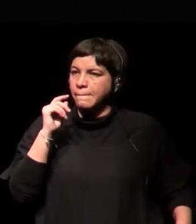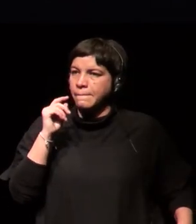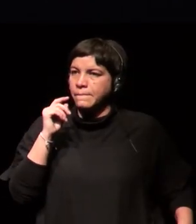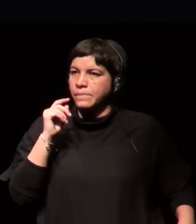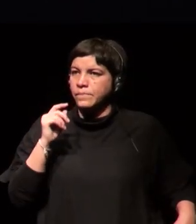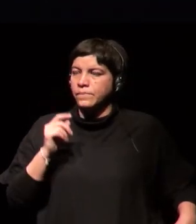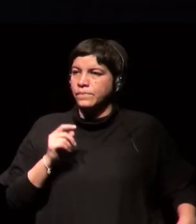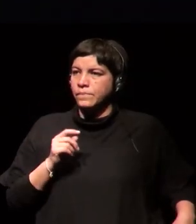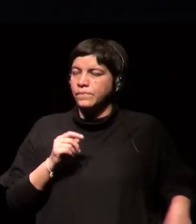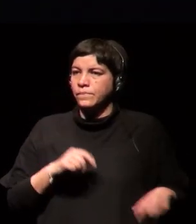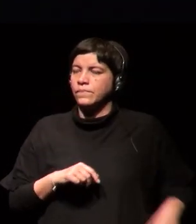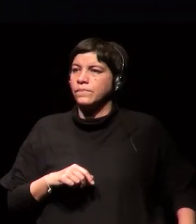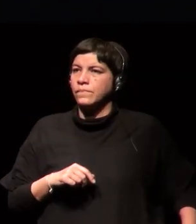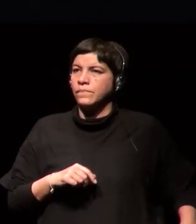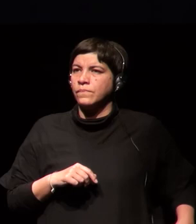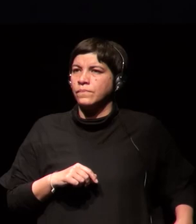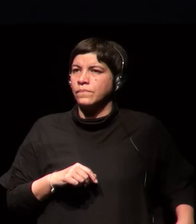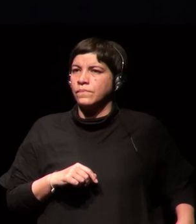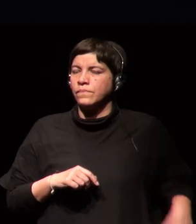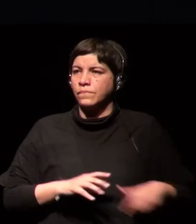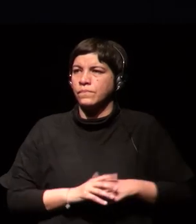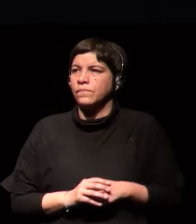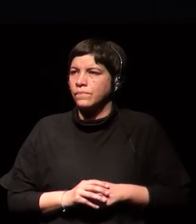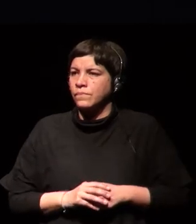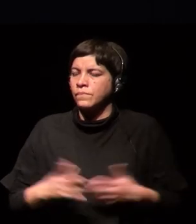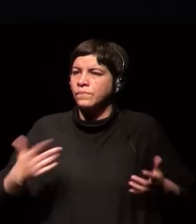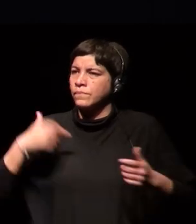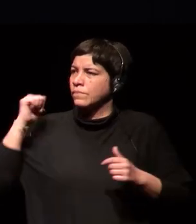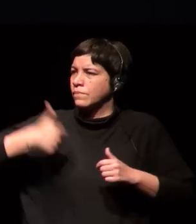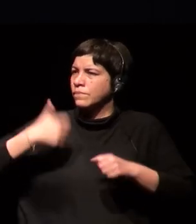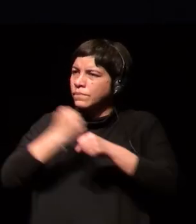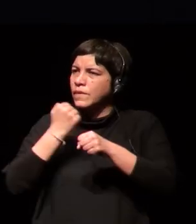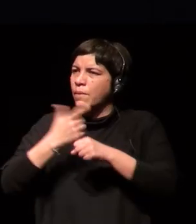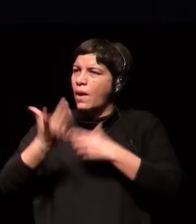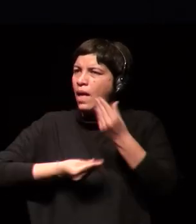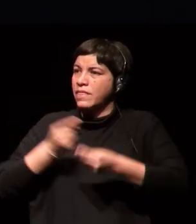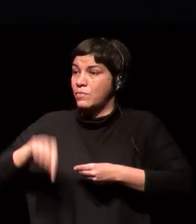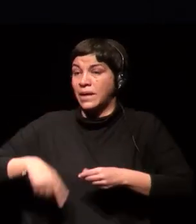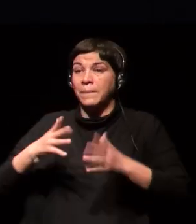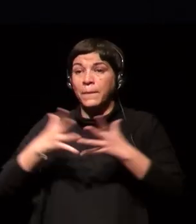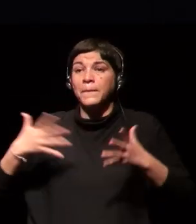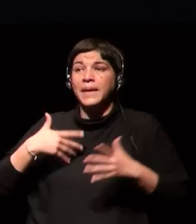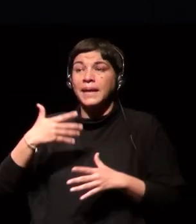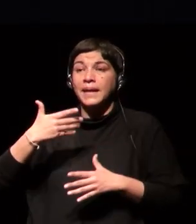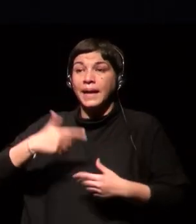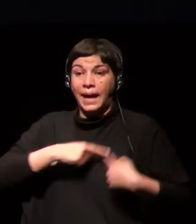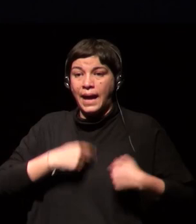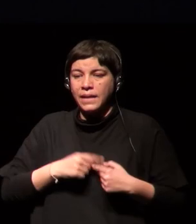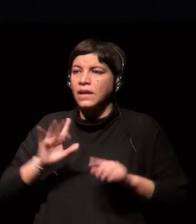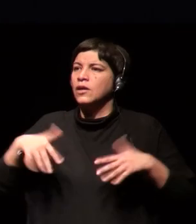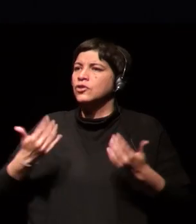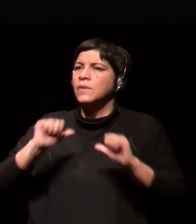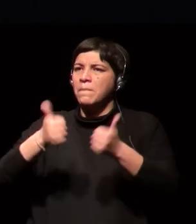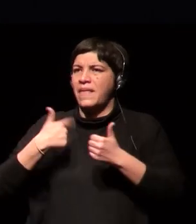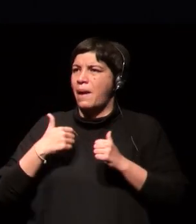se solapan con el trabajo que llevamos a cabo nosotros en Big Heart. Así que vamos a empezar por el principio. Jung